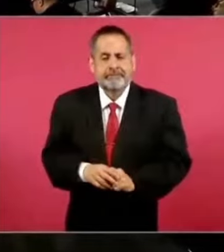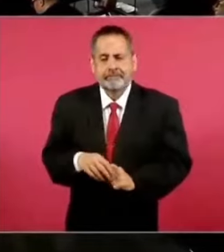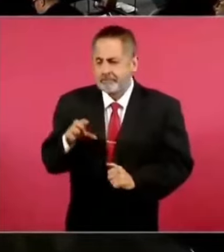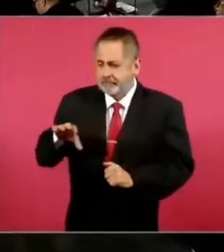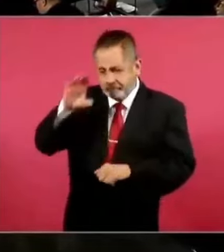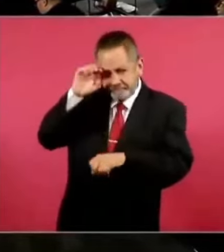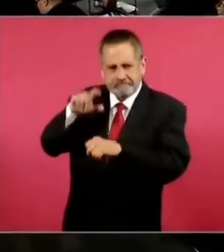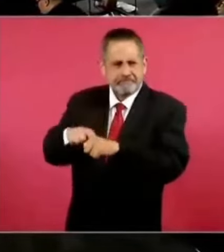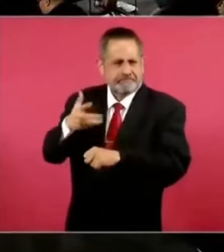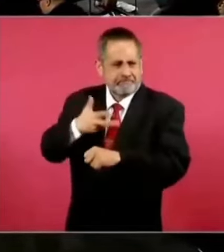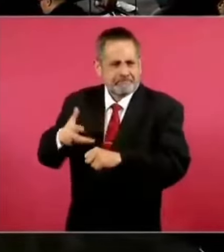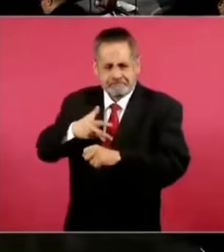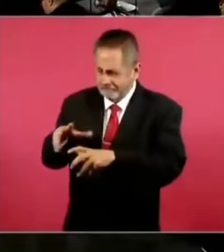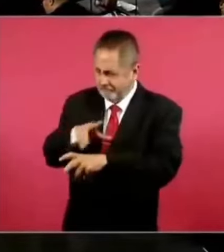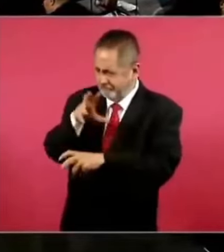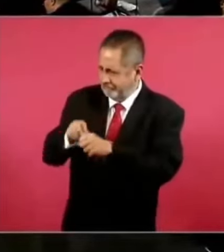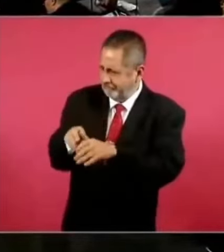cultural.